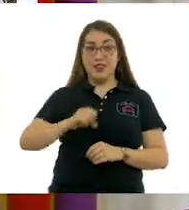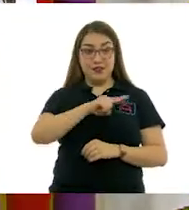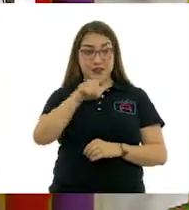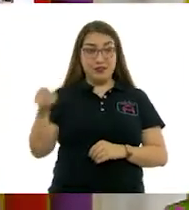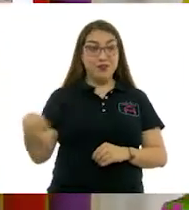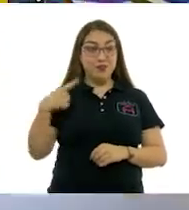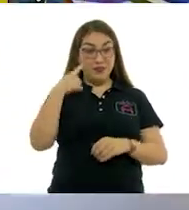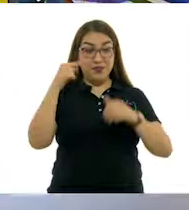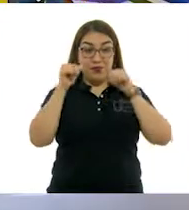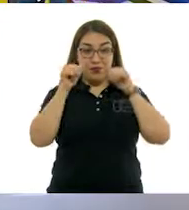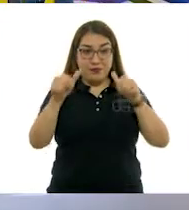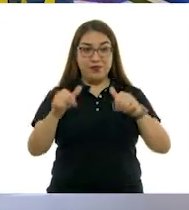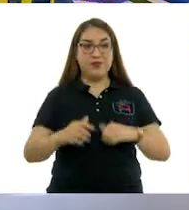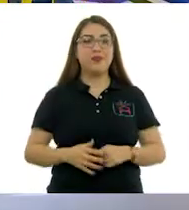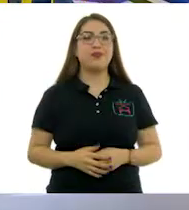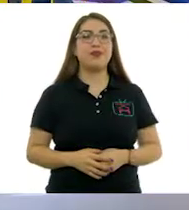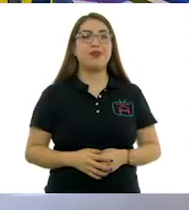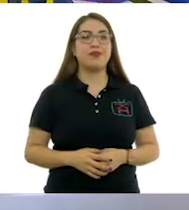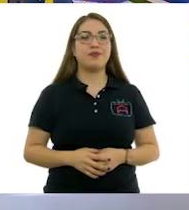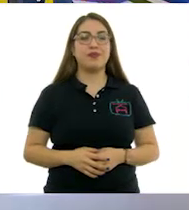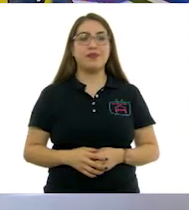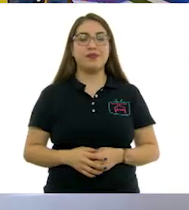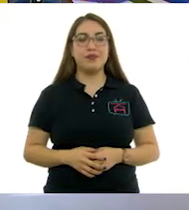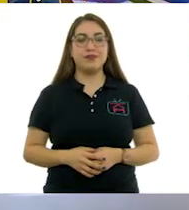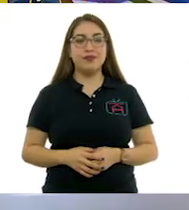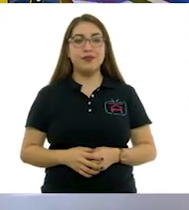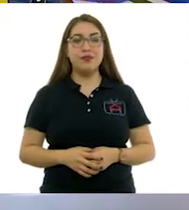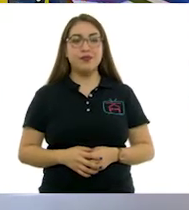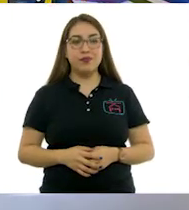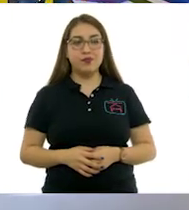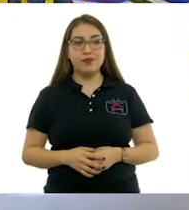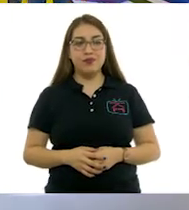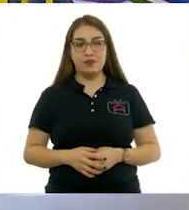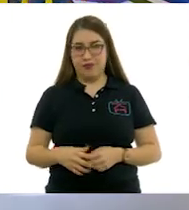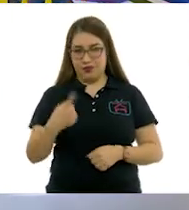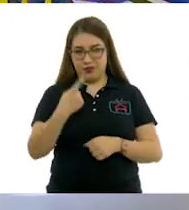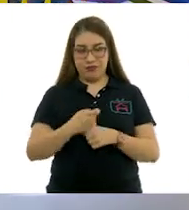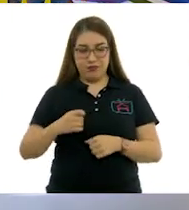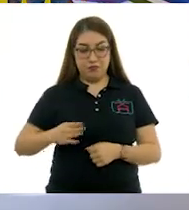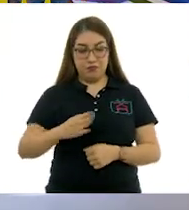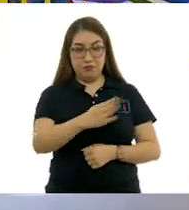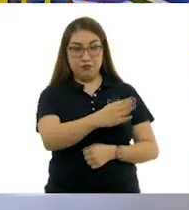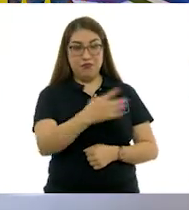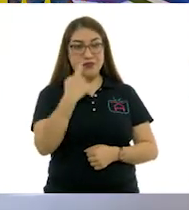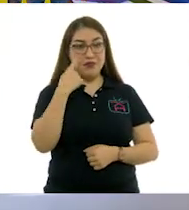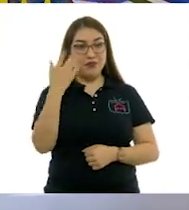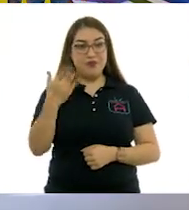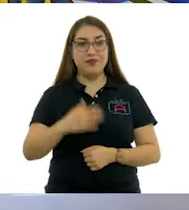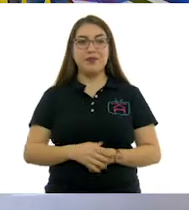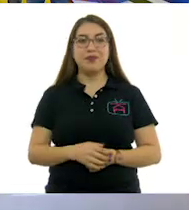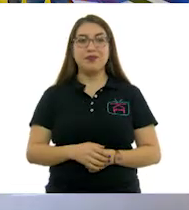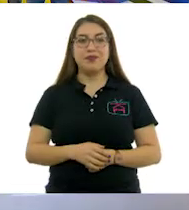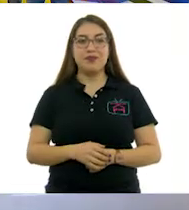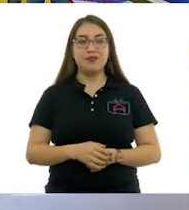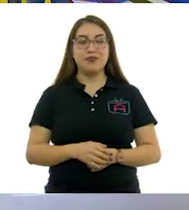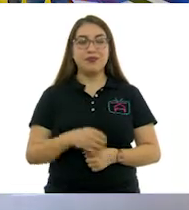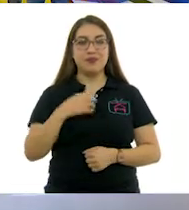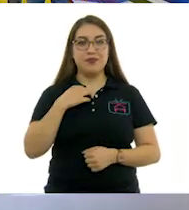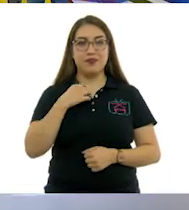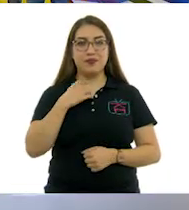atención. Voy a empezar con una trayectoria diagonal. Muy bien, y empezamos.